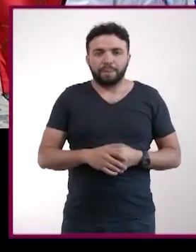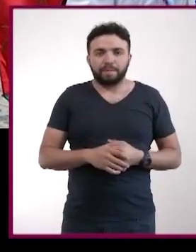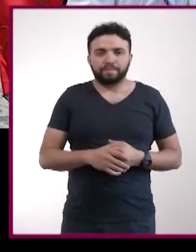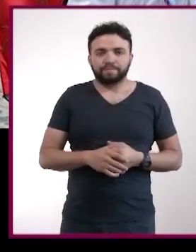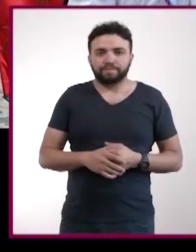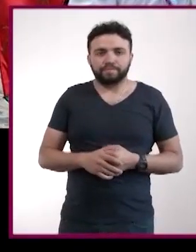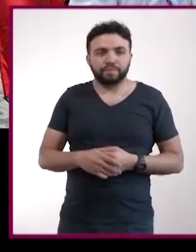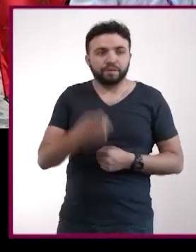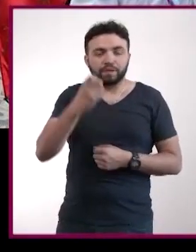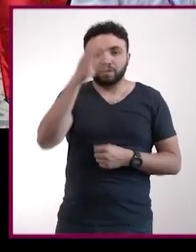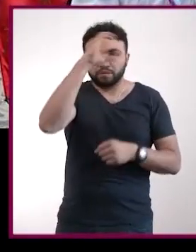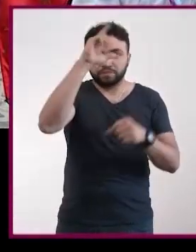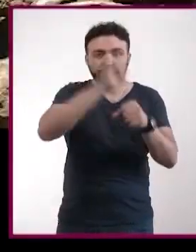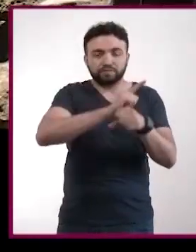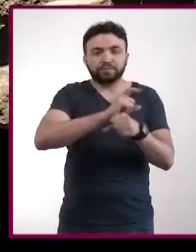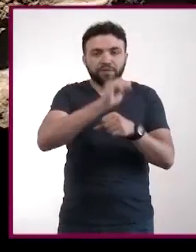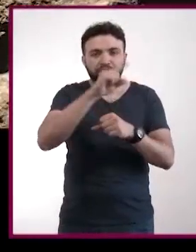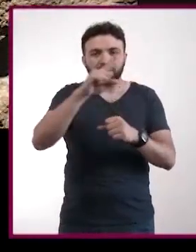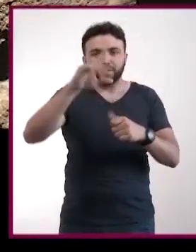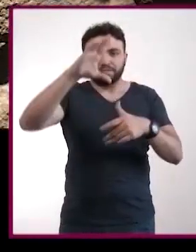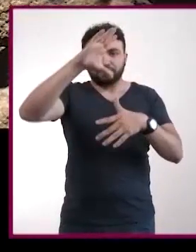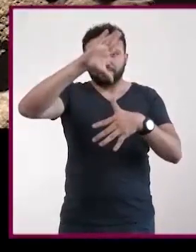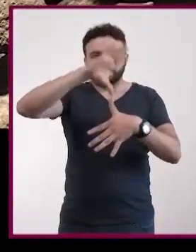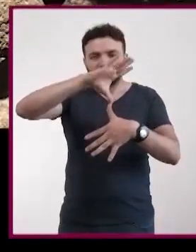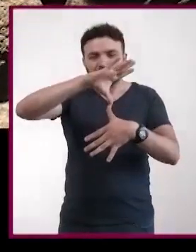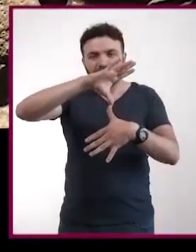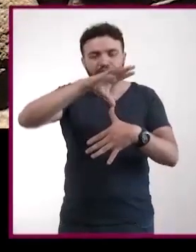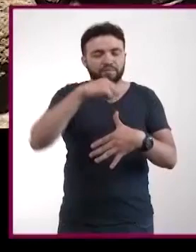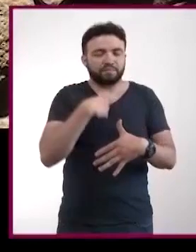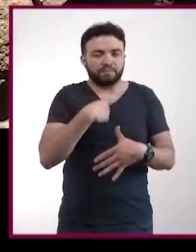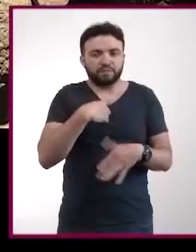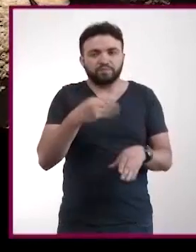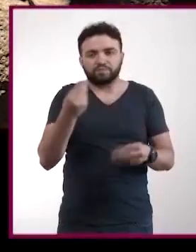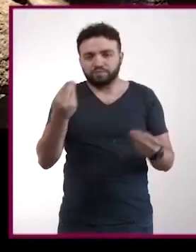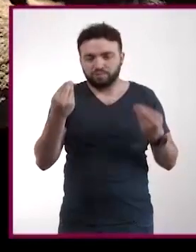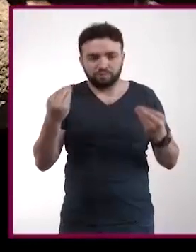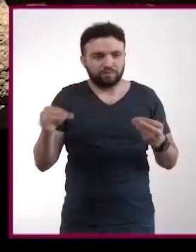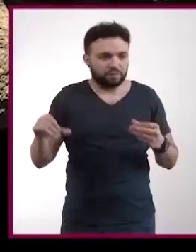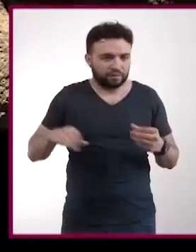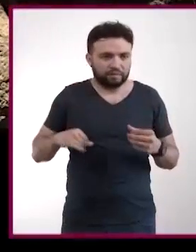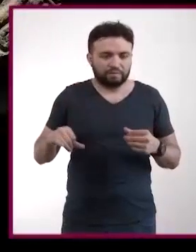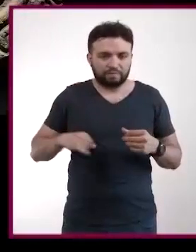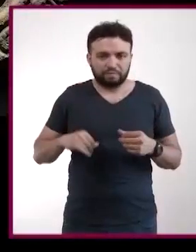sobre todo las culturas de América me ha interesado mucho.